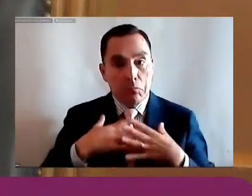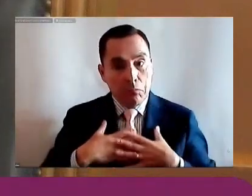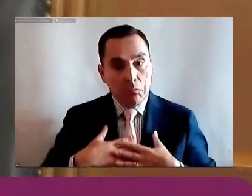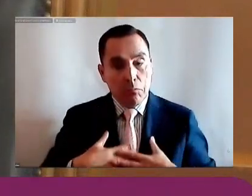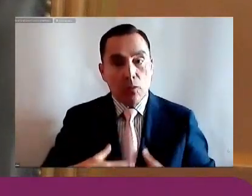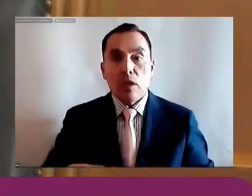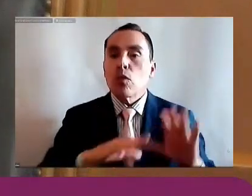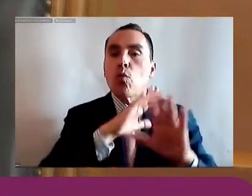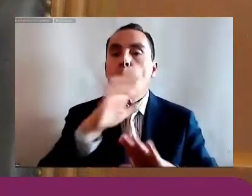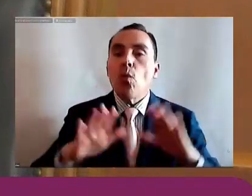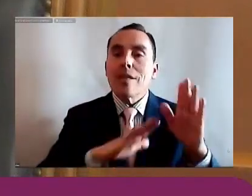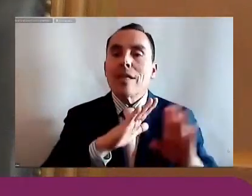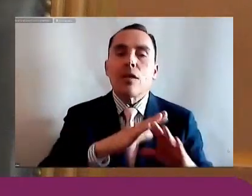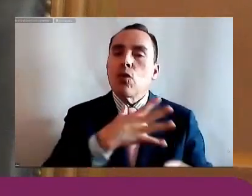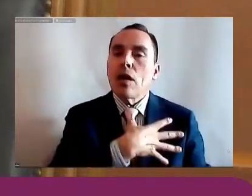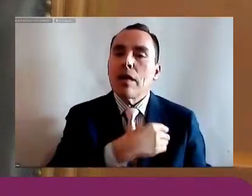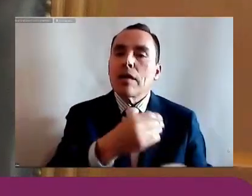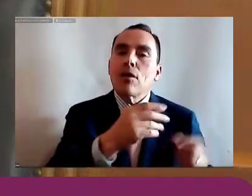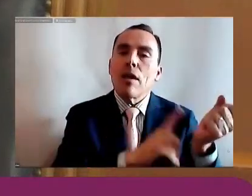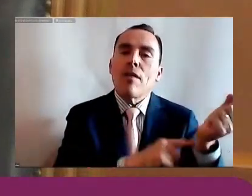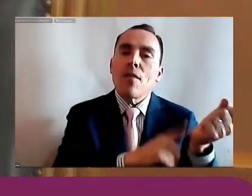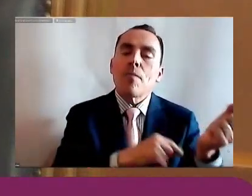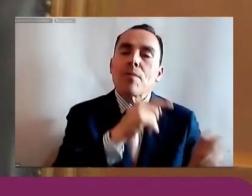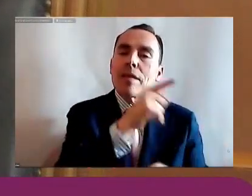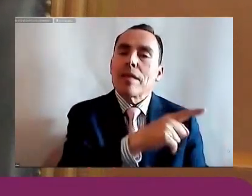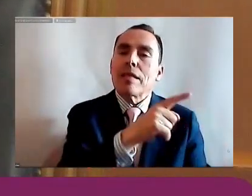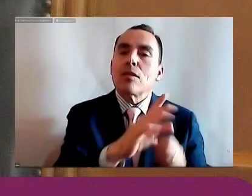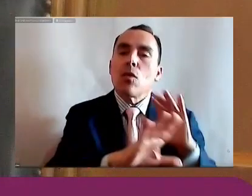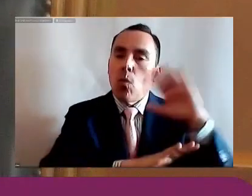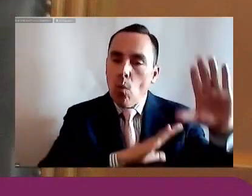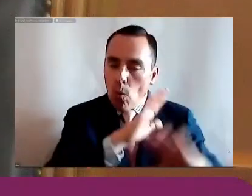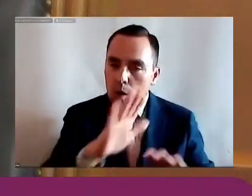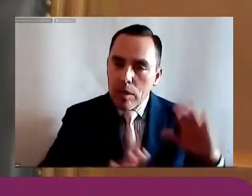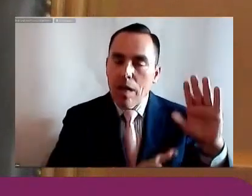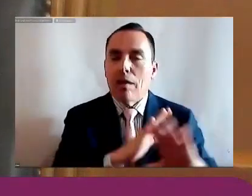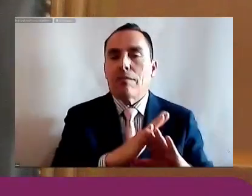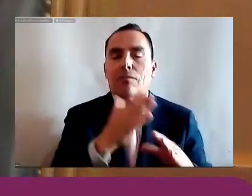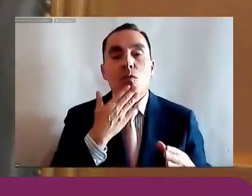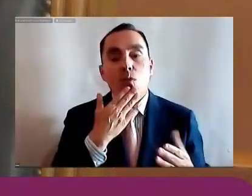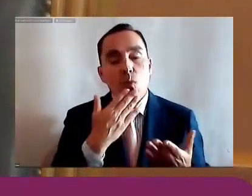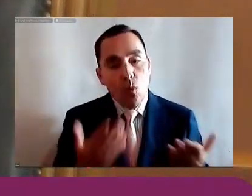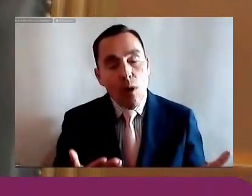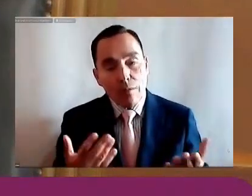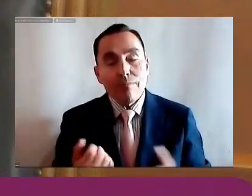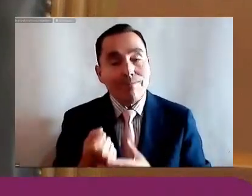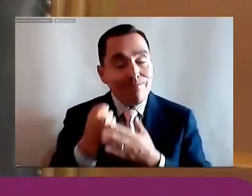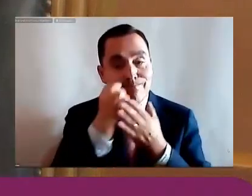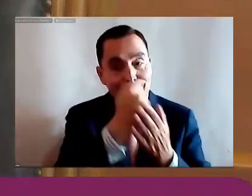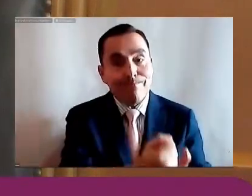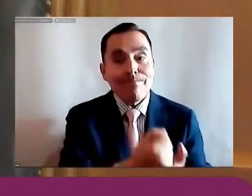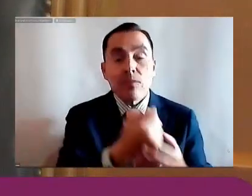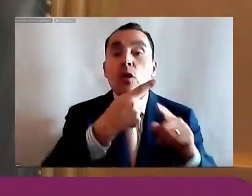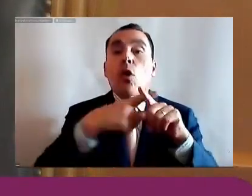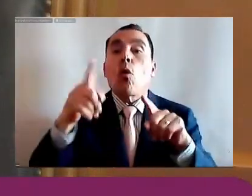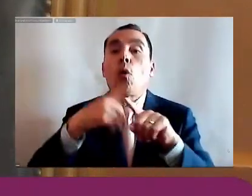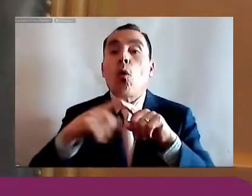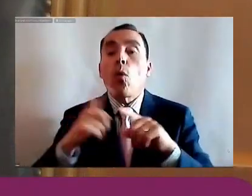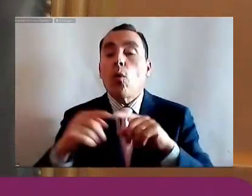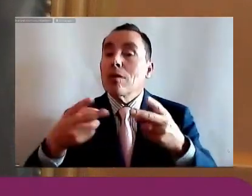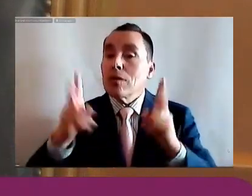ahí que está resguardado y que además tiene que ver con tantas otras cosas como el derecho a la